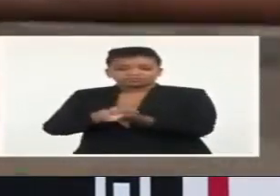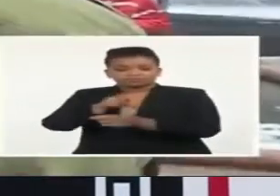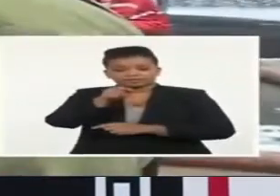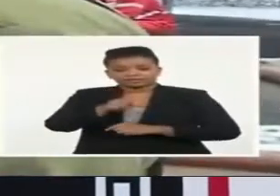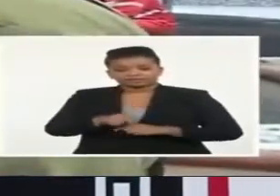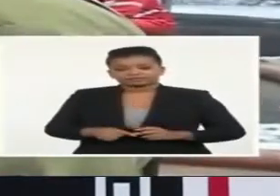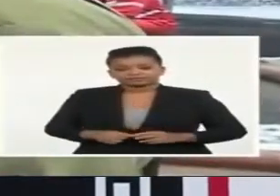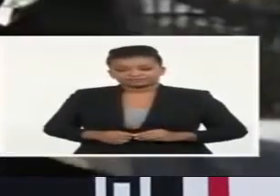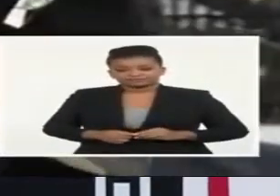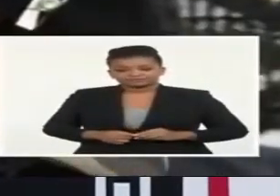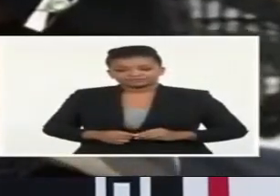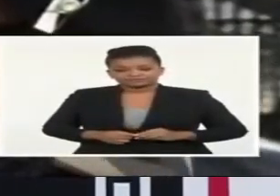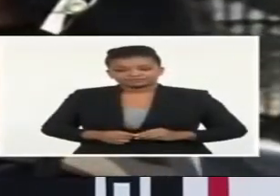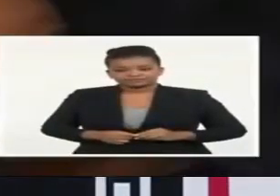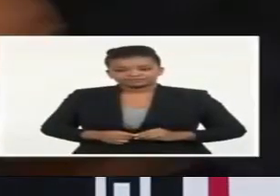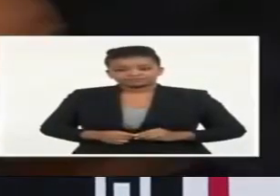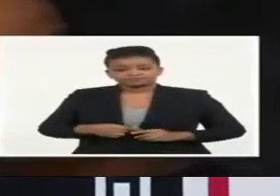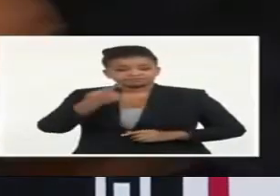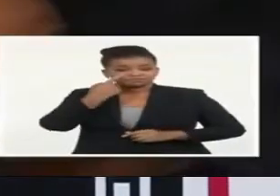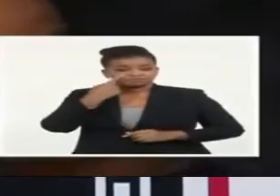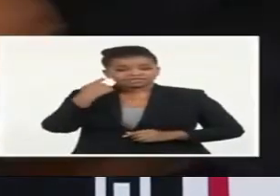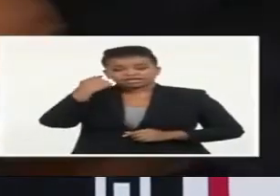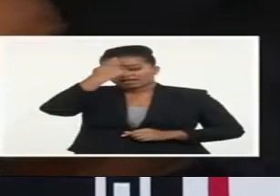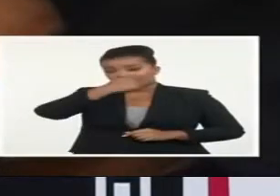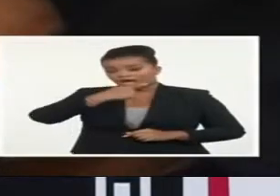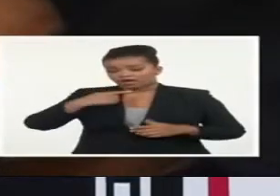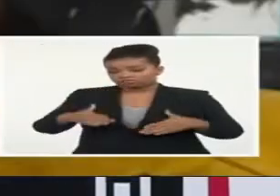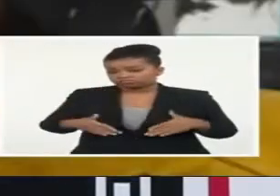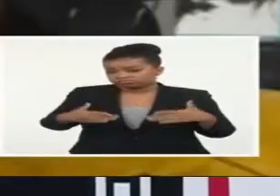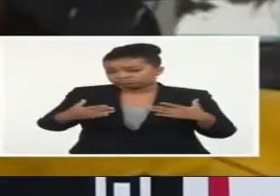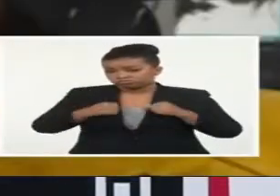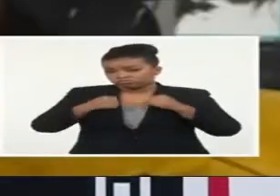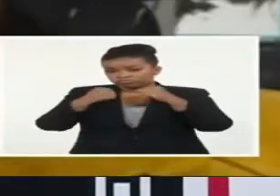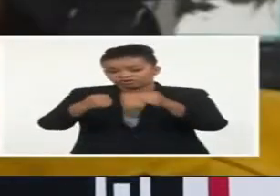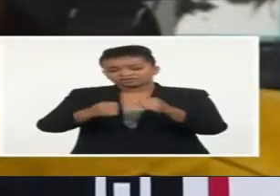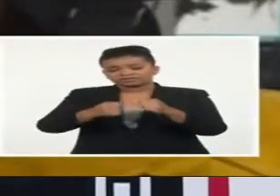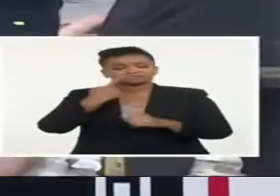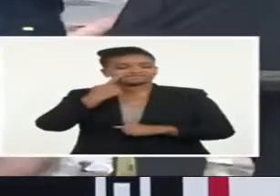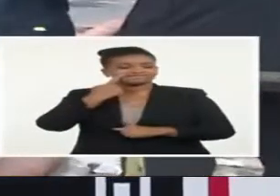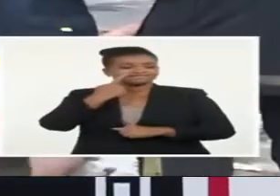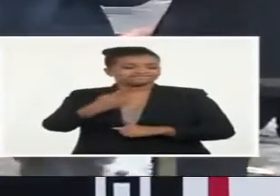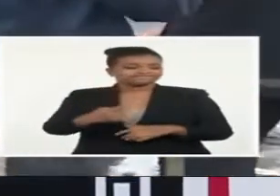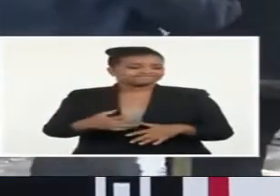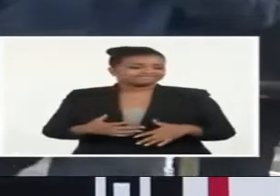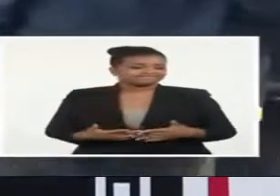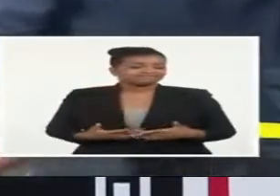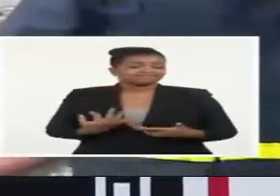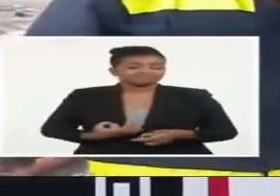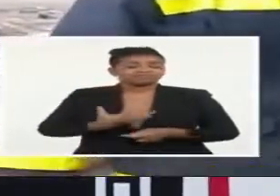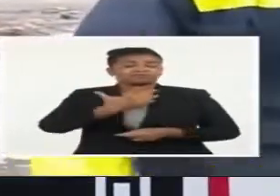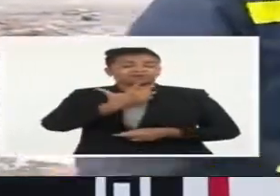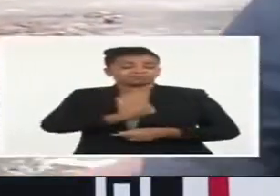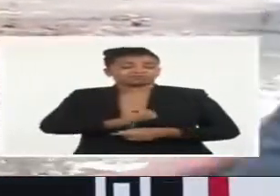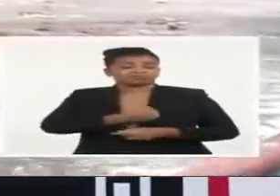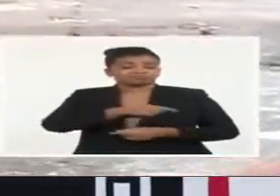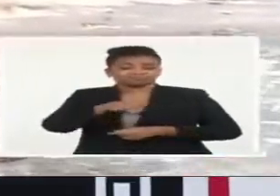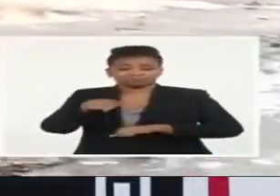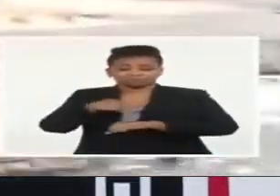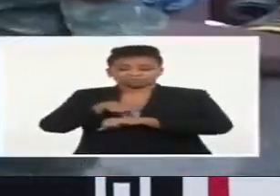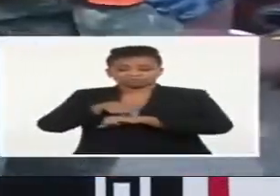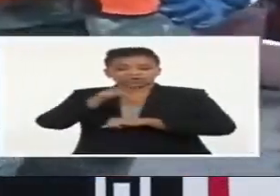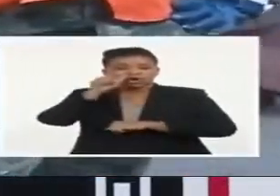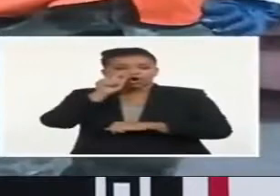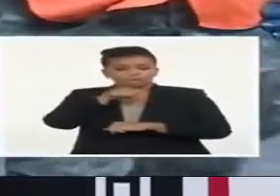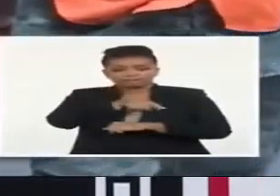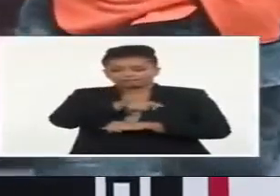y entonces reparamos un parque cuando pasen 20 años que está desbaratado. Ustedes tienen que verlo desbaratado. Cuando